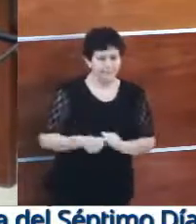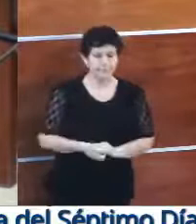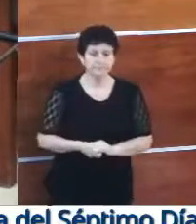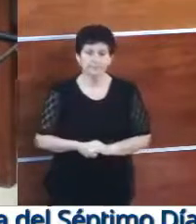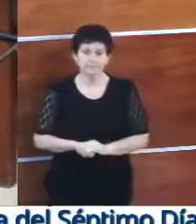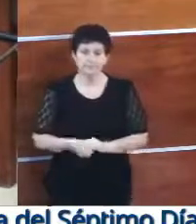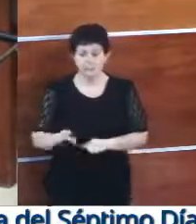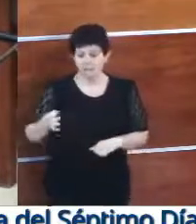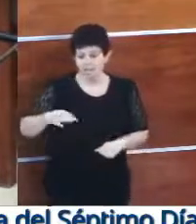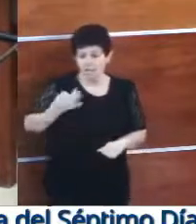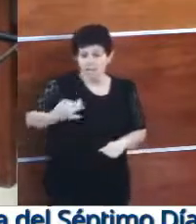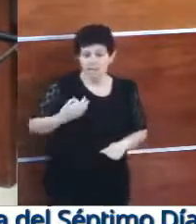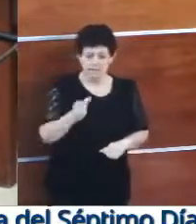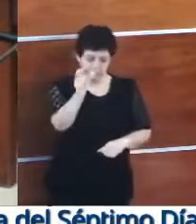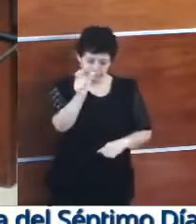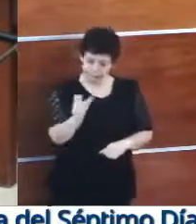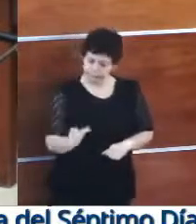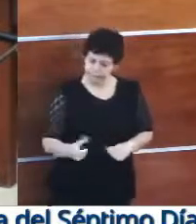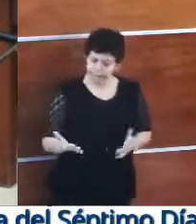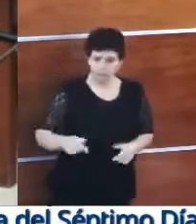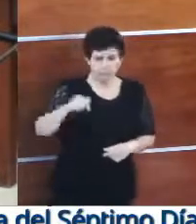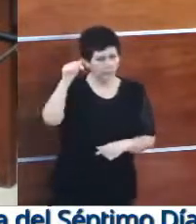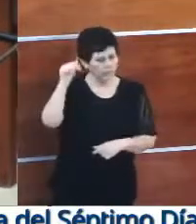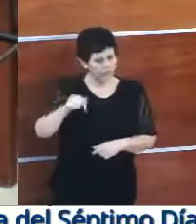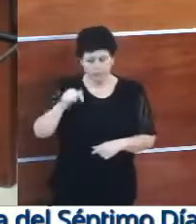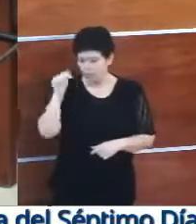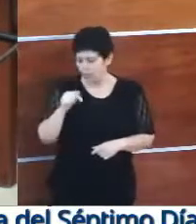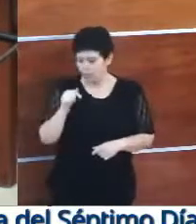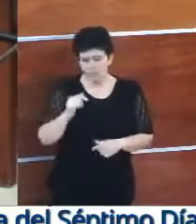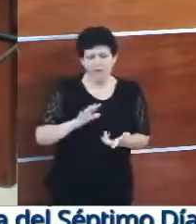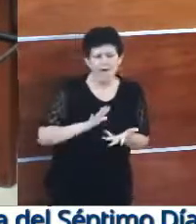La vida del cristiano hoy es un viaje.